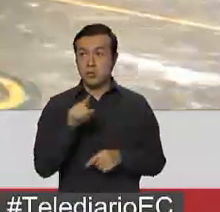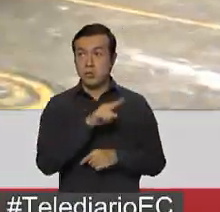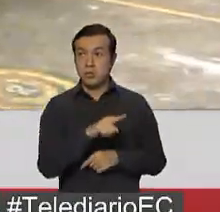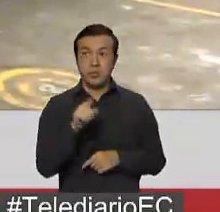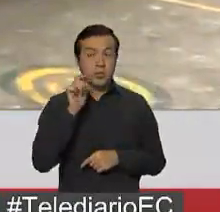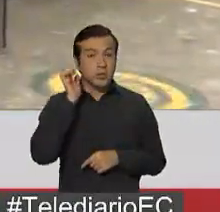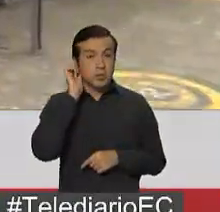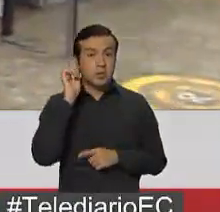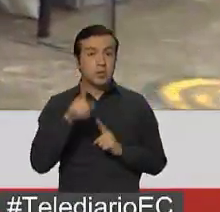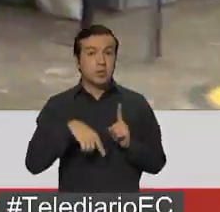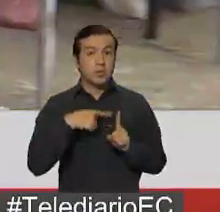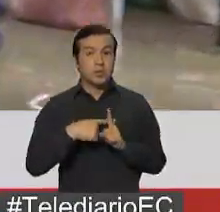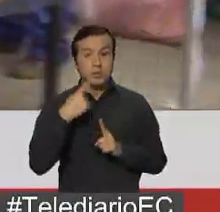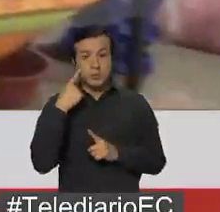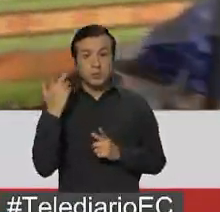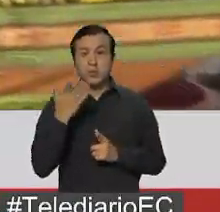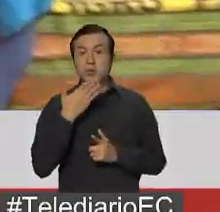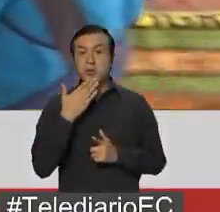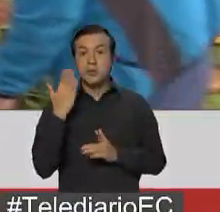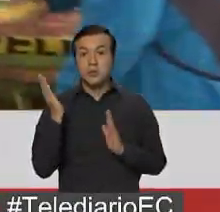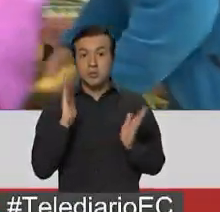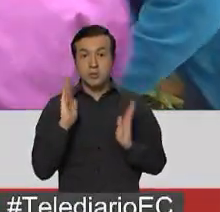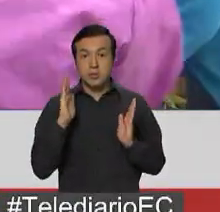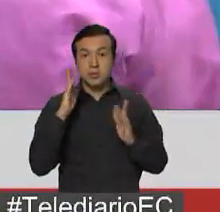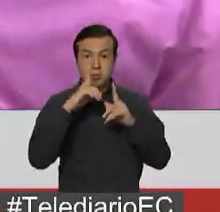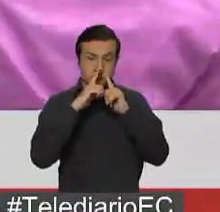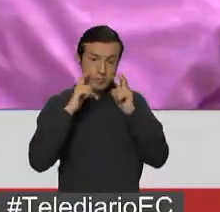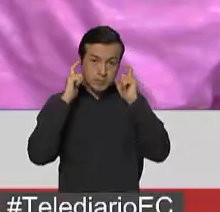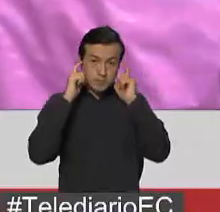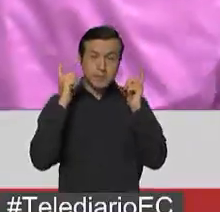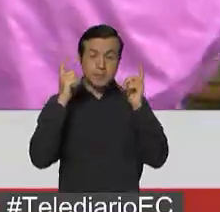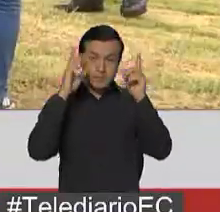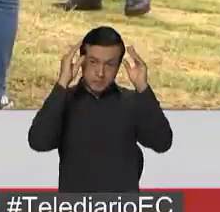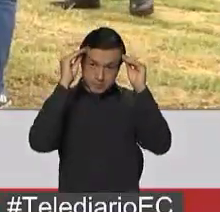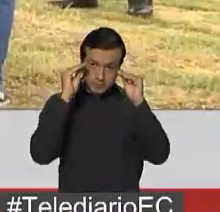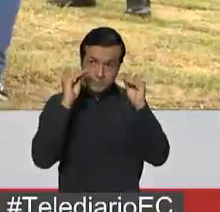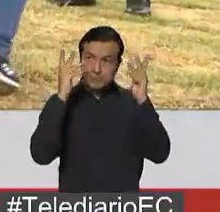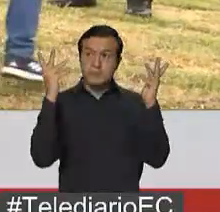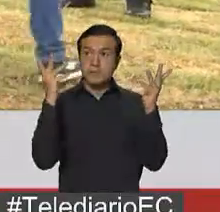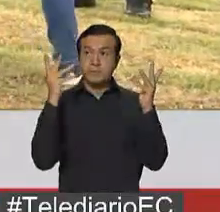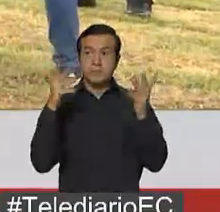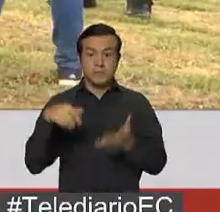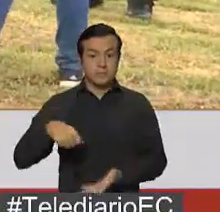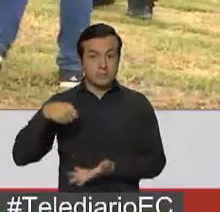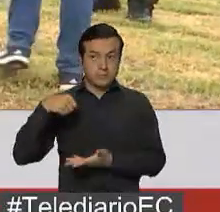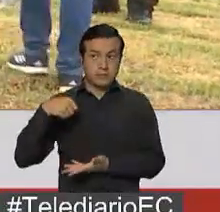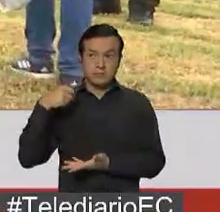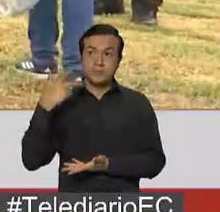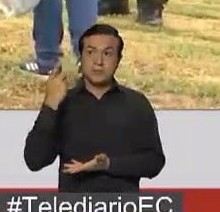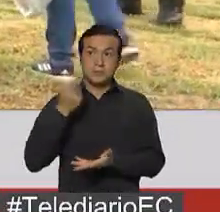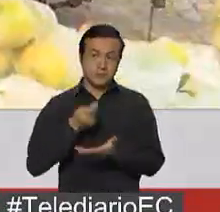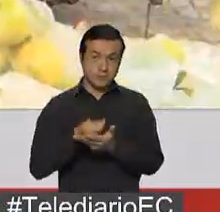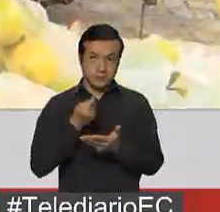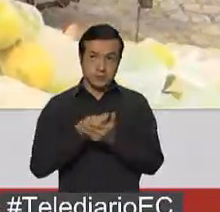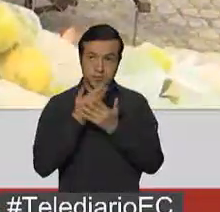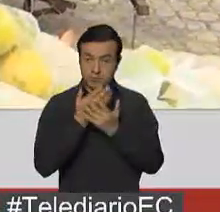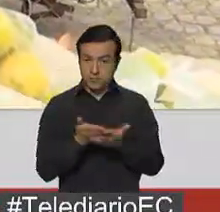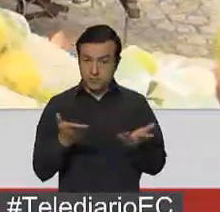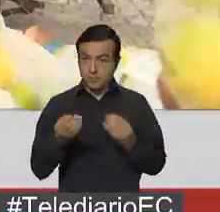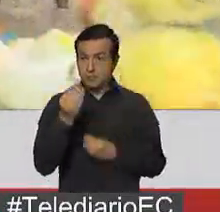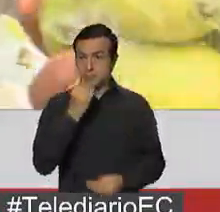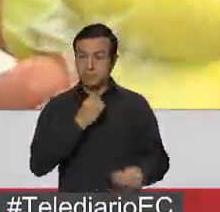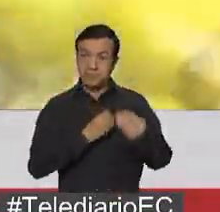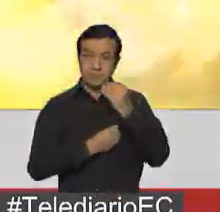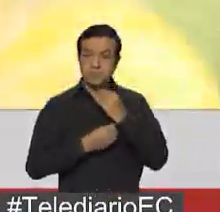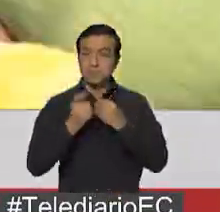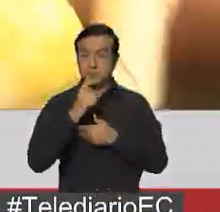que acuden a este centro de abasto temporal con mascarilla con sombrero y con su canasto para abastecerse de los productos alimenticios